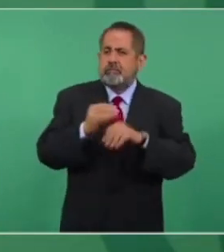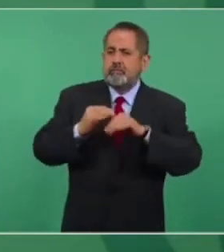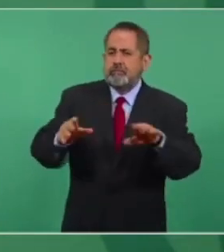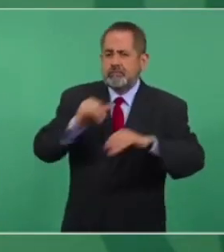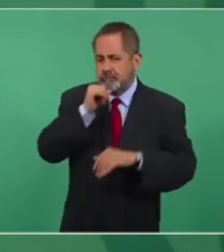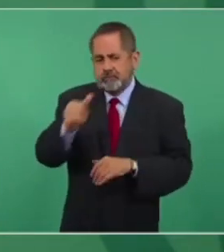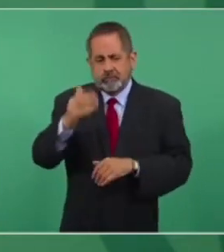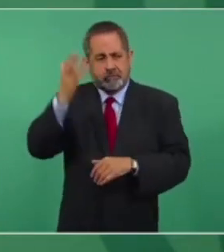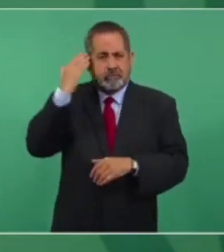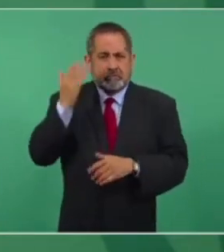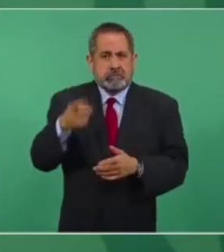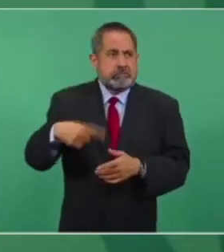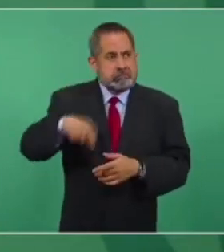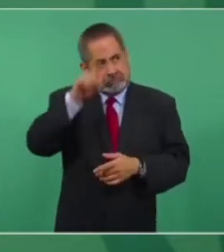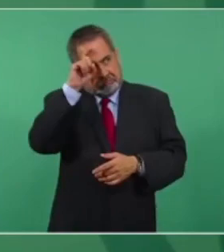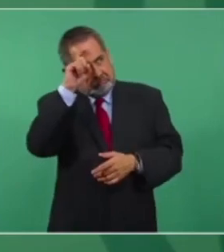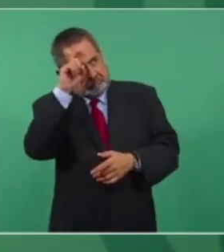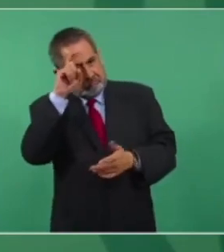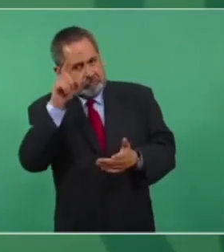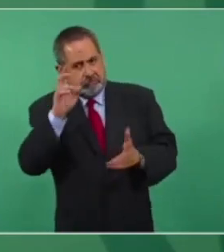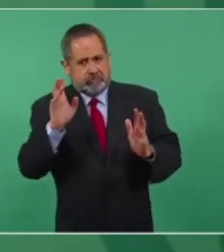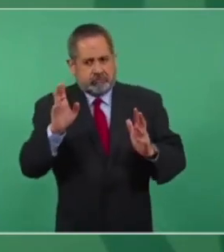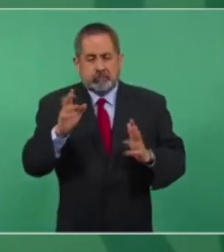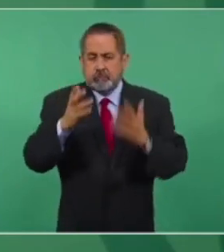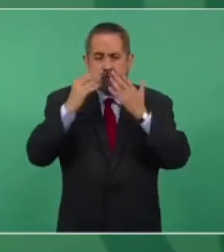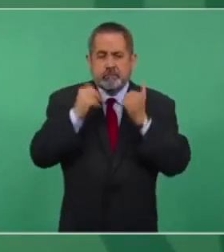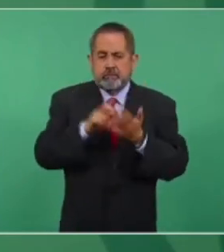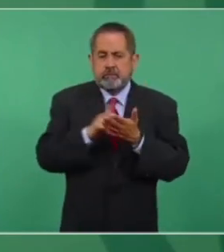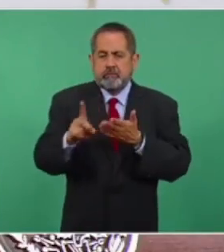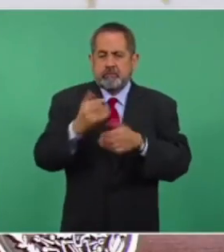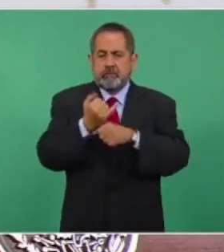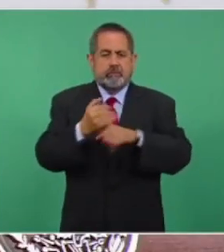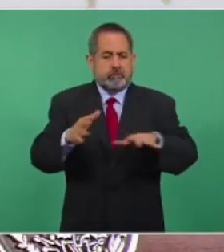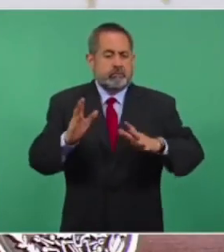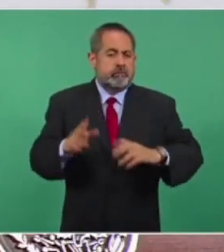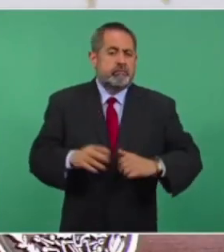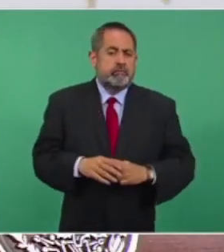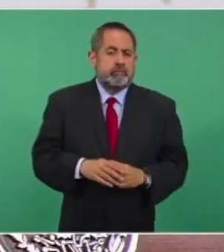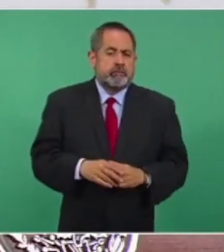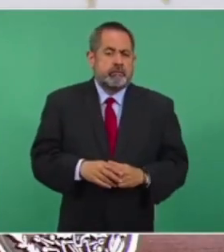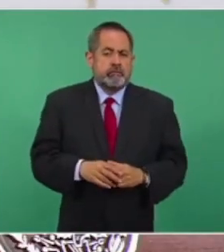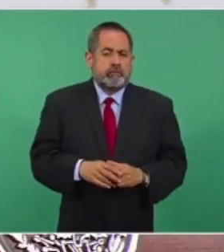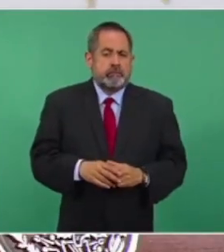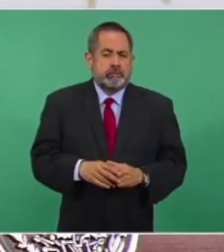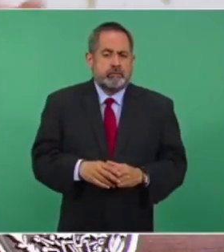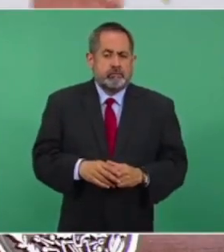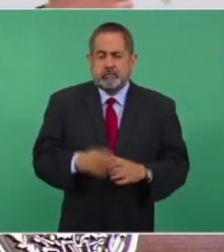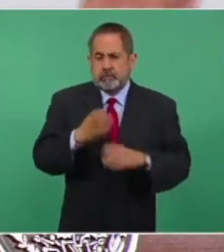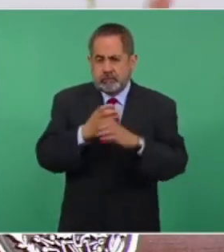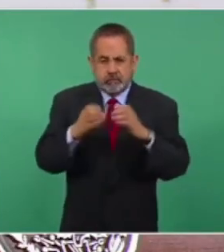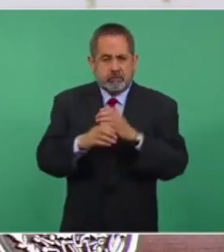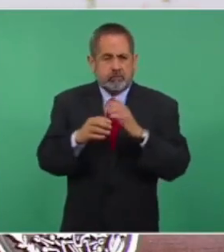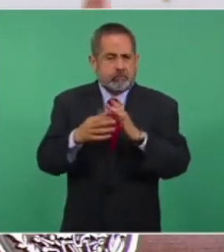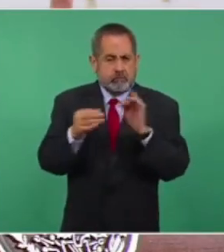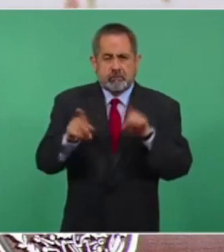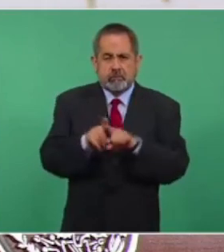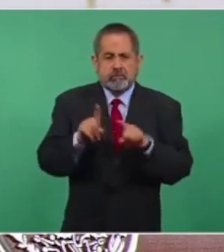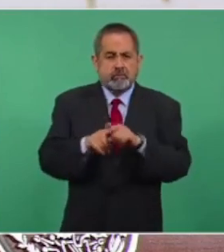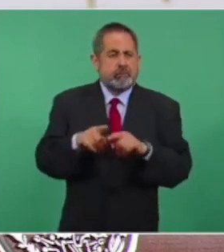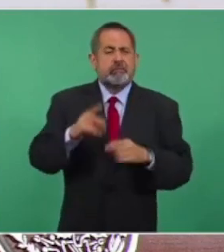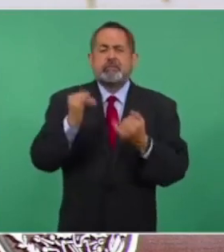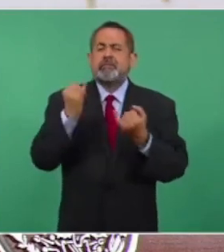se garantizaba el derecho a la información. Hay muchas cosas, como hablamos del Poder